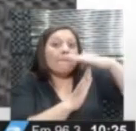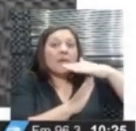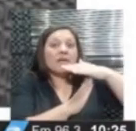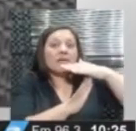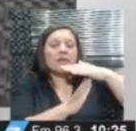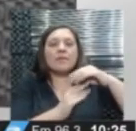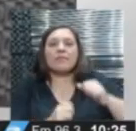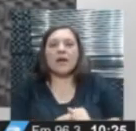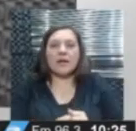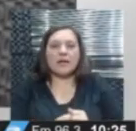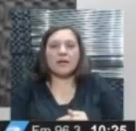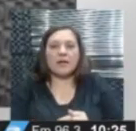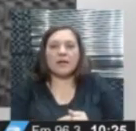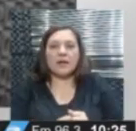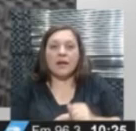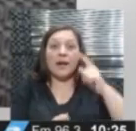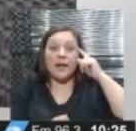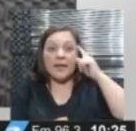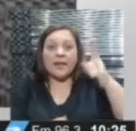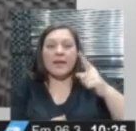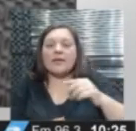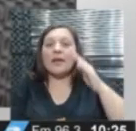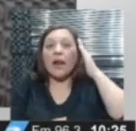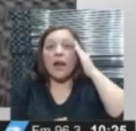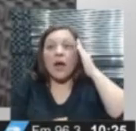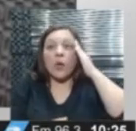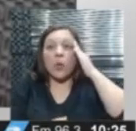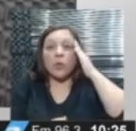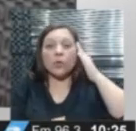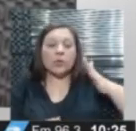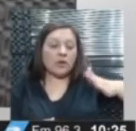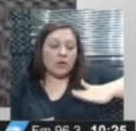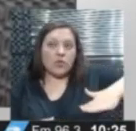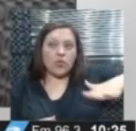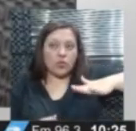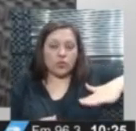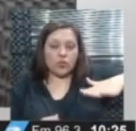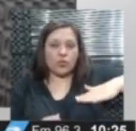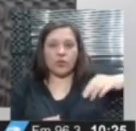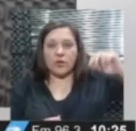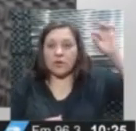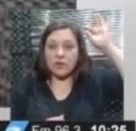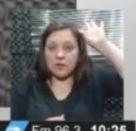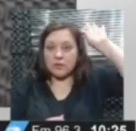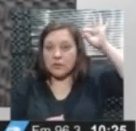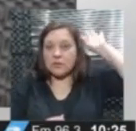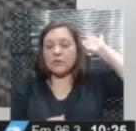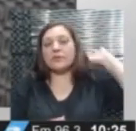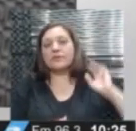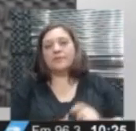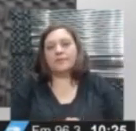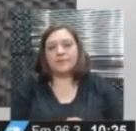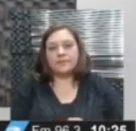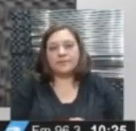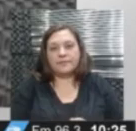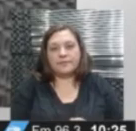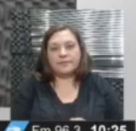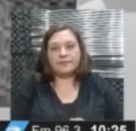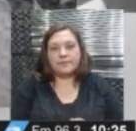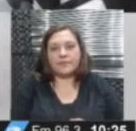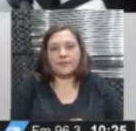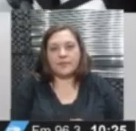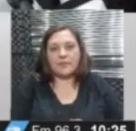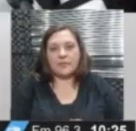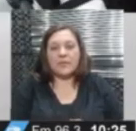pueblo no hay una diferencia eh dig si vos me decís candombe vos A lo mejor referencias el candombe con